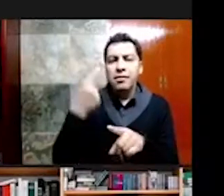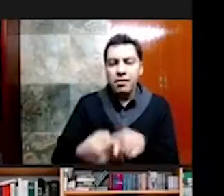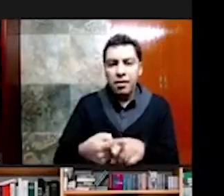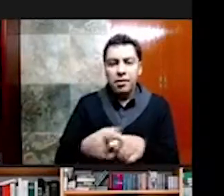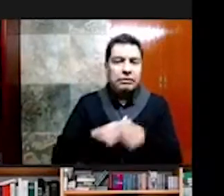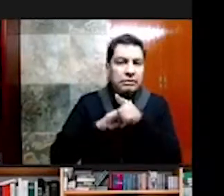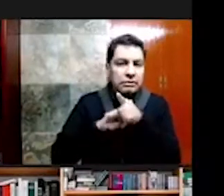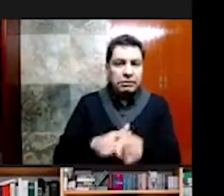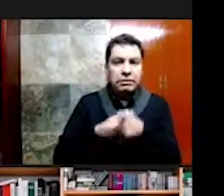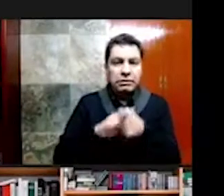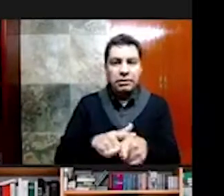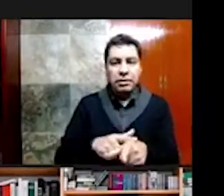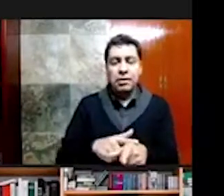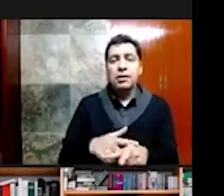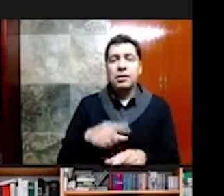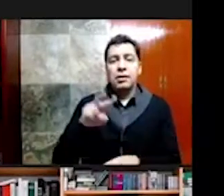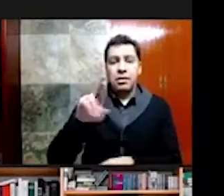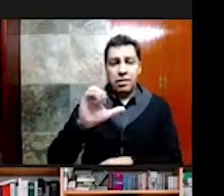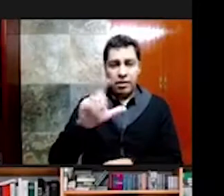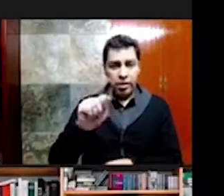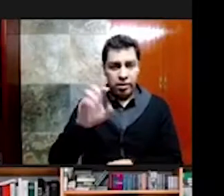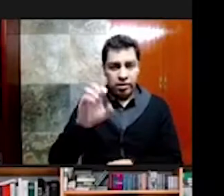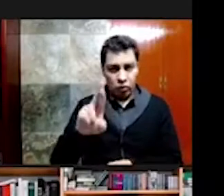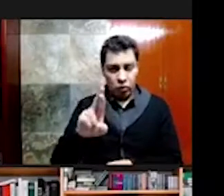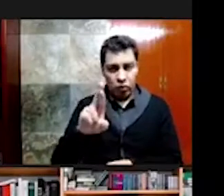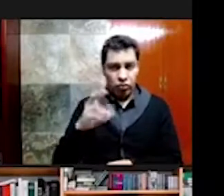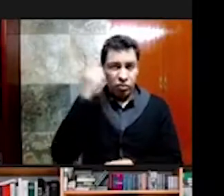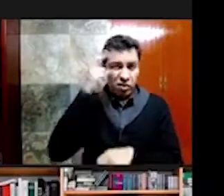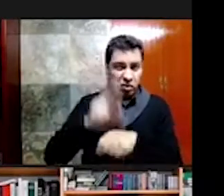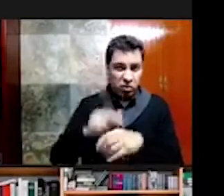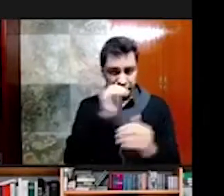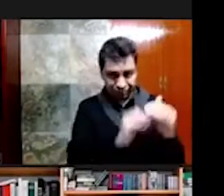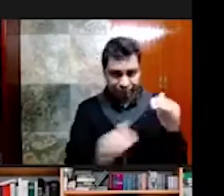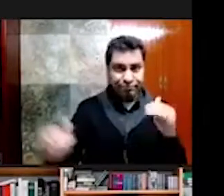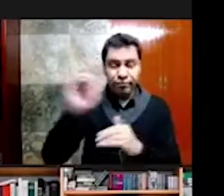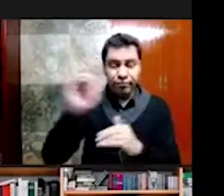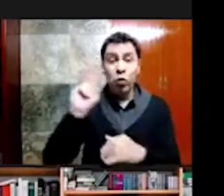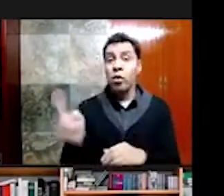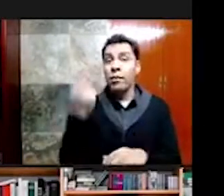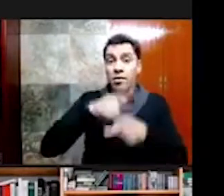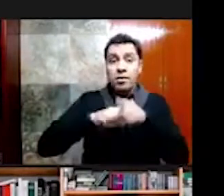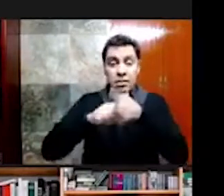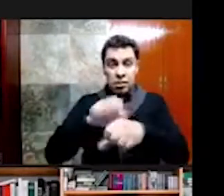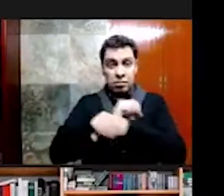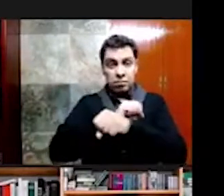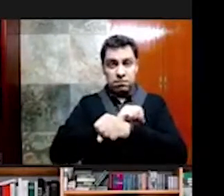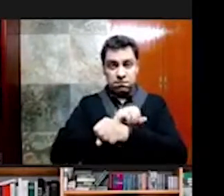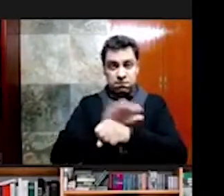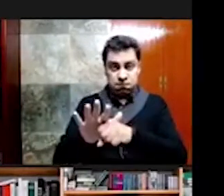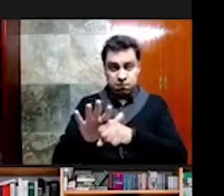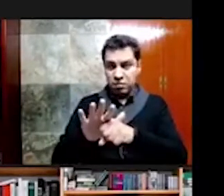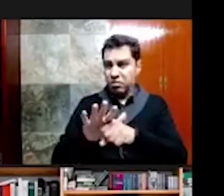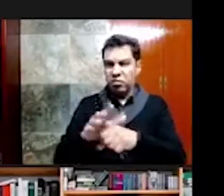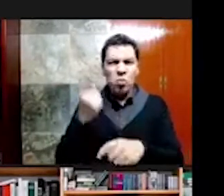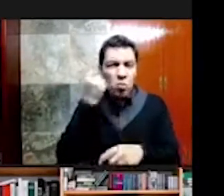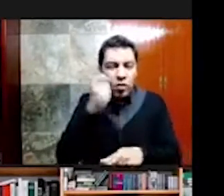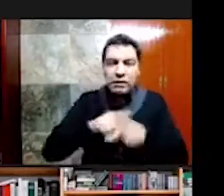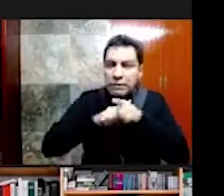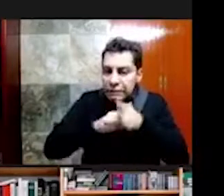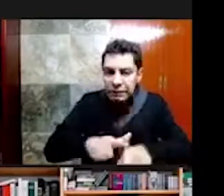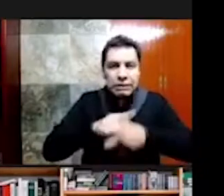continua nuestro señor rector, la universidad no se ha detenido un solo día desde que iniciamos la pandemia hasta el momento. Hemos sido